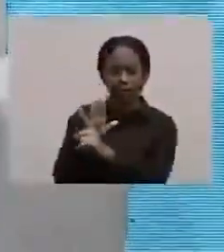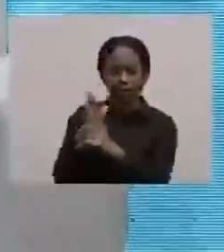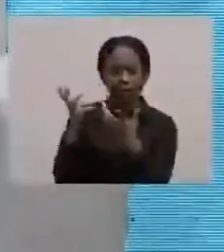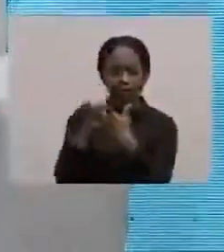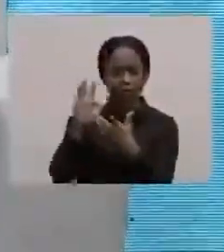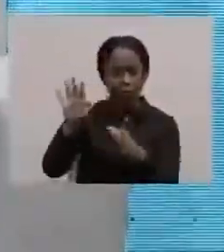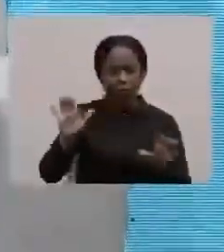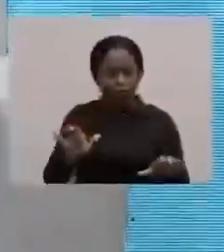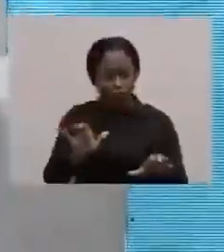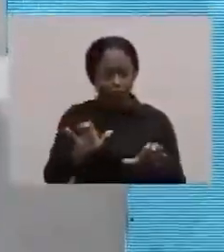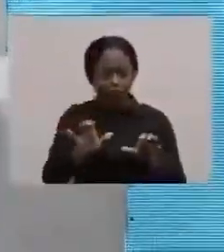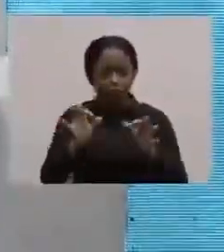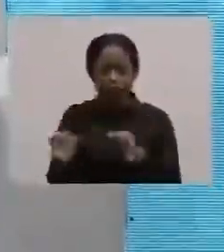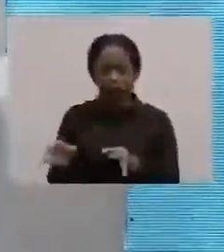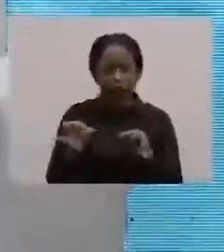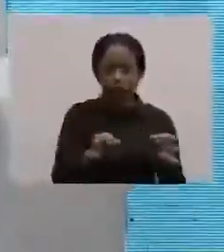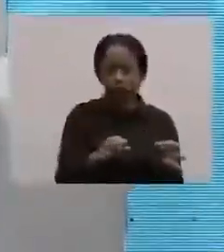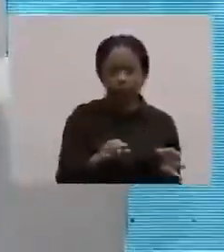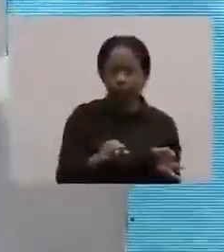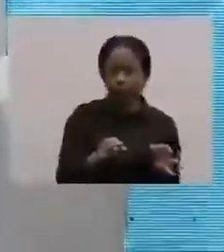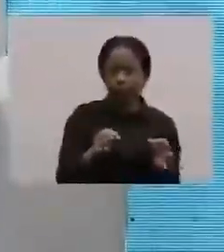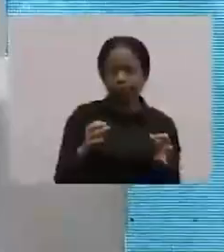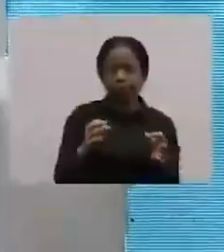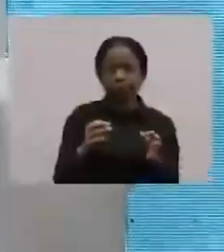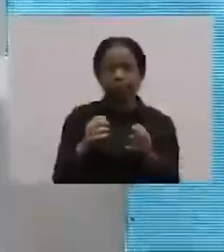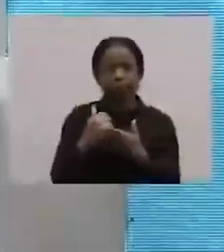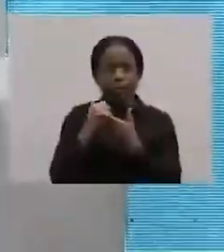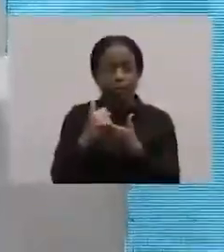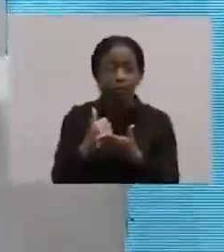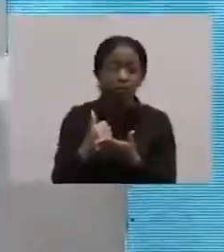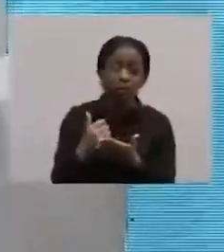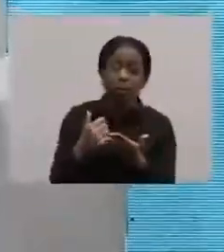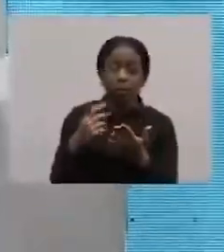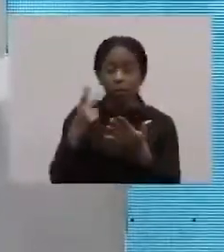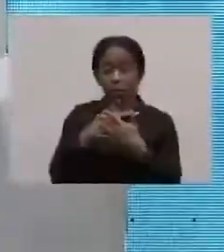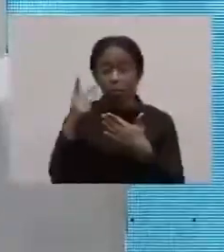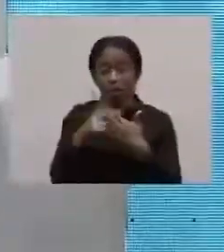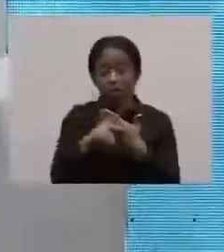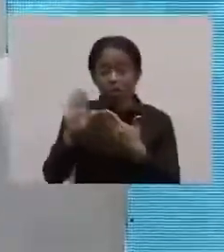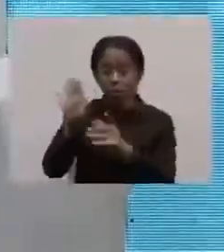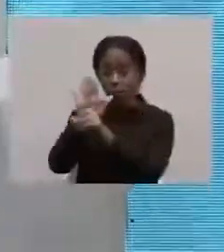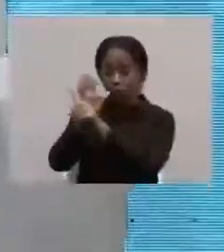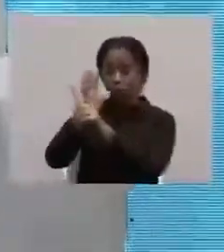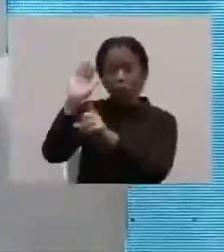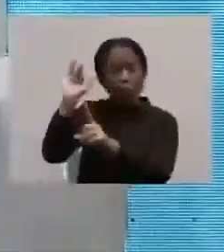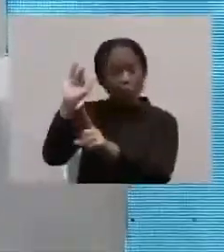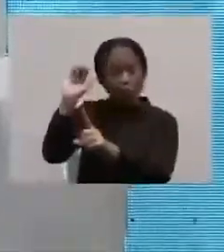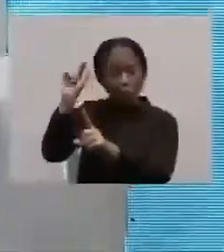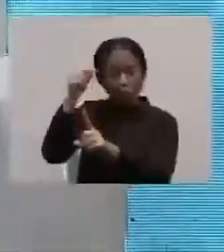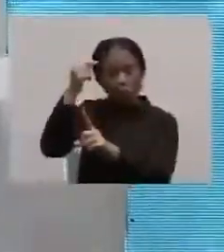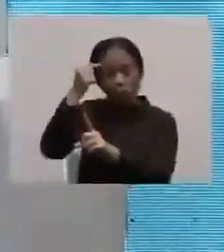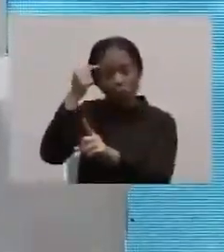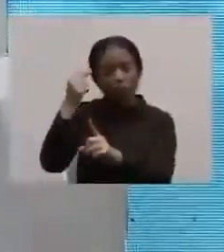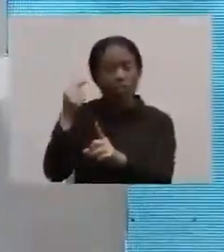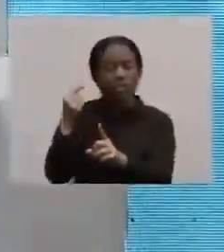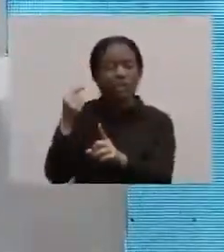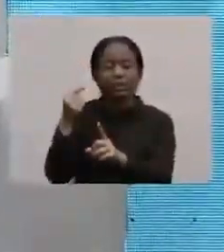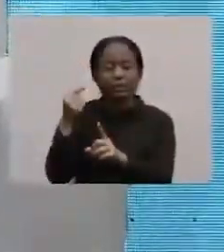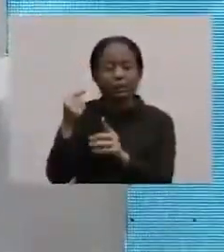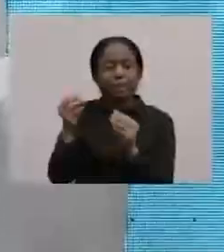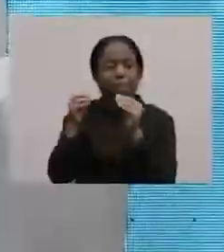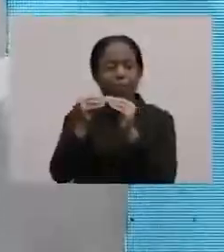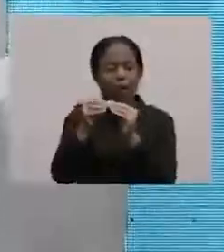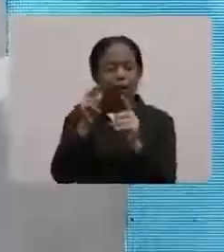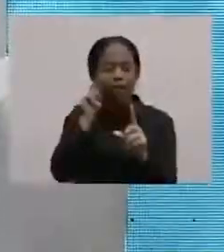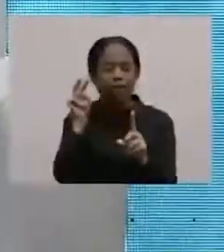hagan, ni con lo que edifiquen, ni siquiera con sus programas de gobierno, sino cómo se manejan en las redes